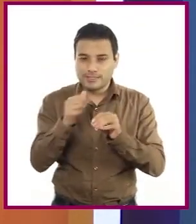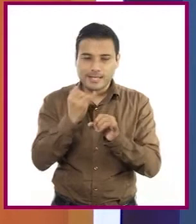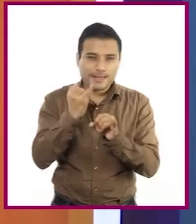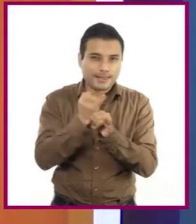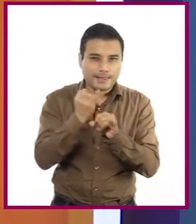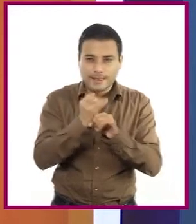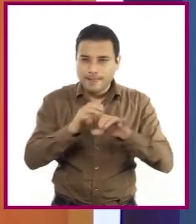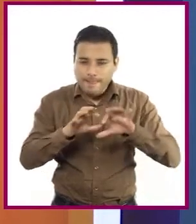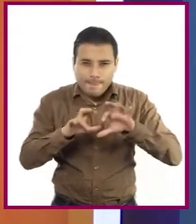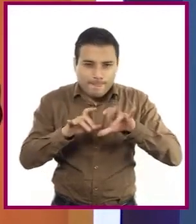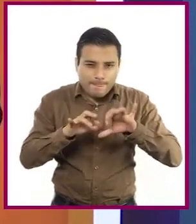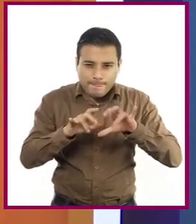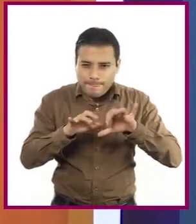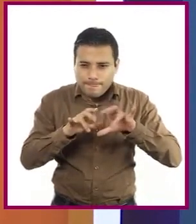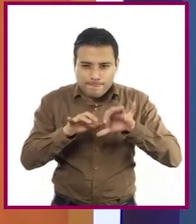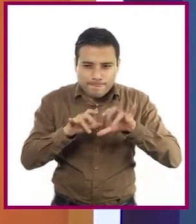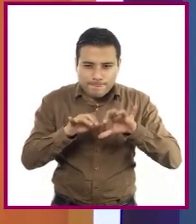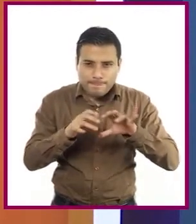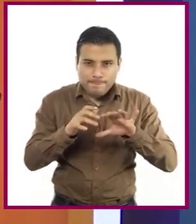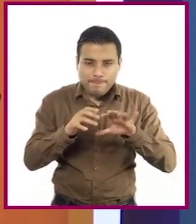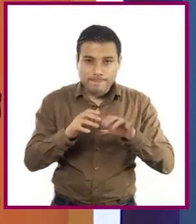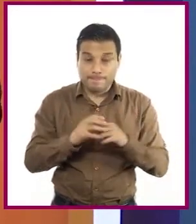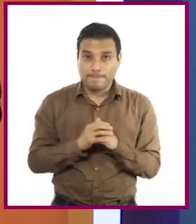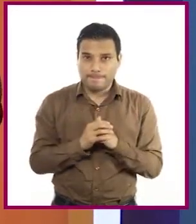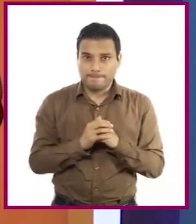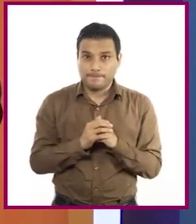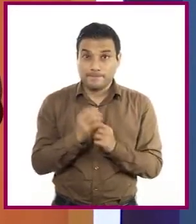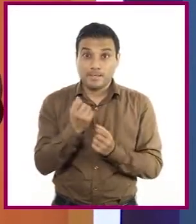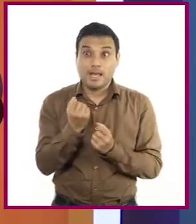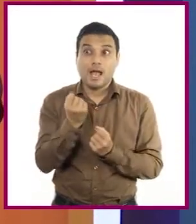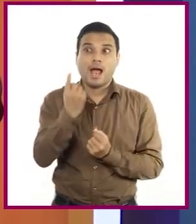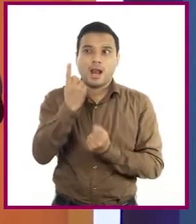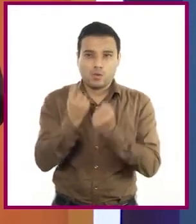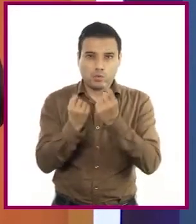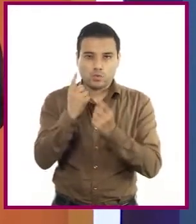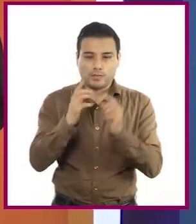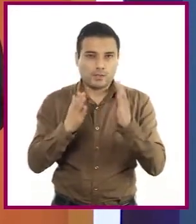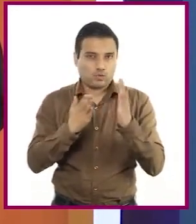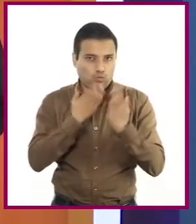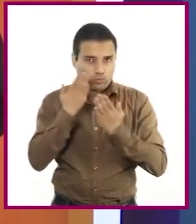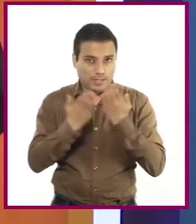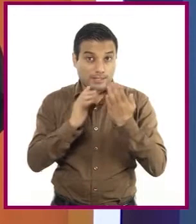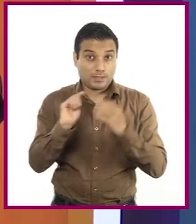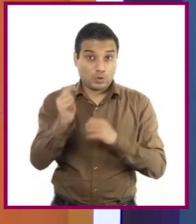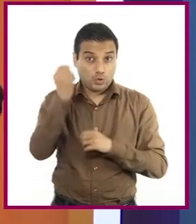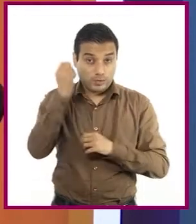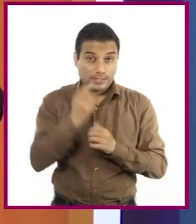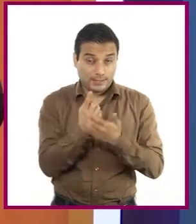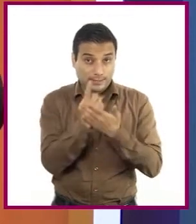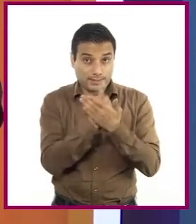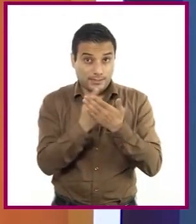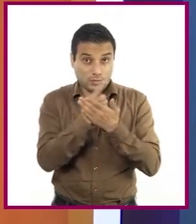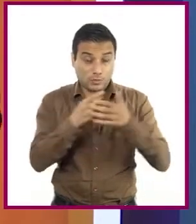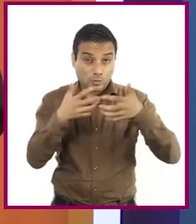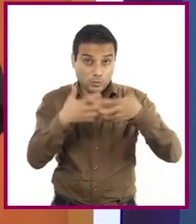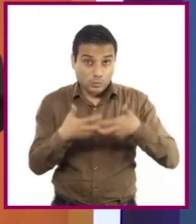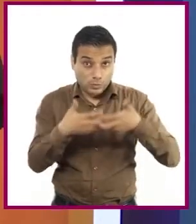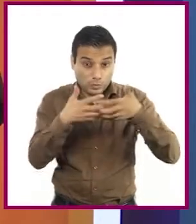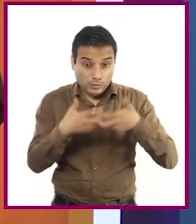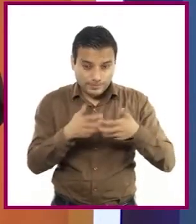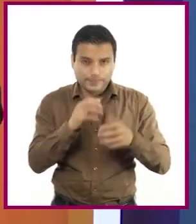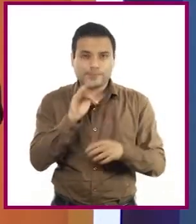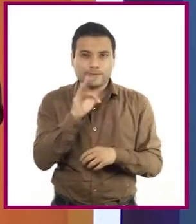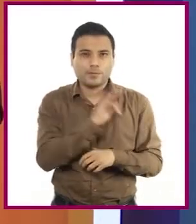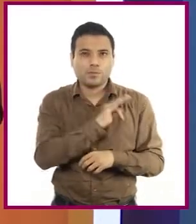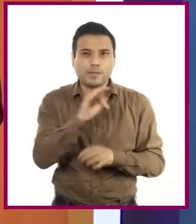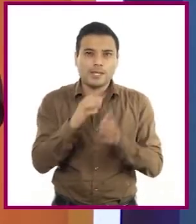artísticos a través de un software y quienes estudiaban tecnología con énfasis en diseño industrial pudieron calar el cartón con